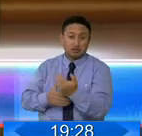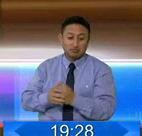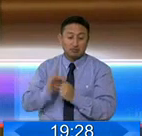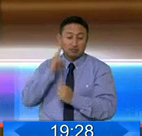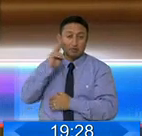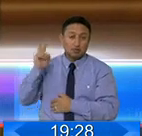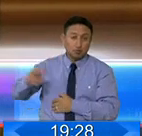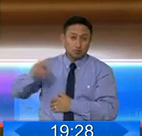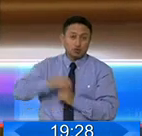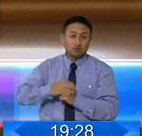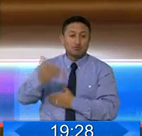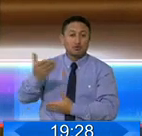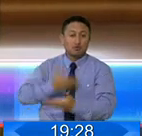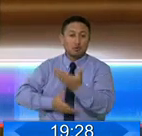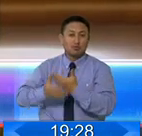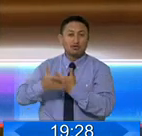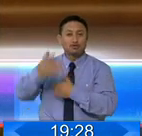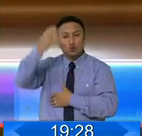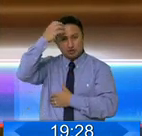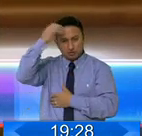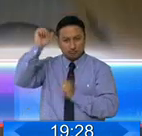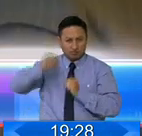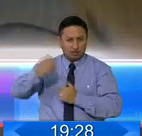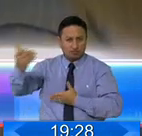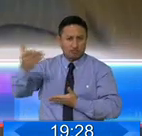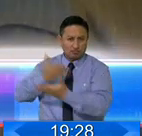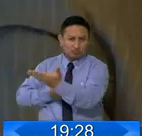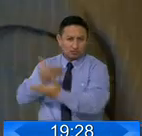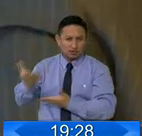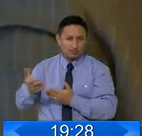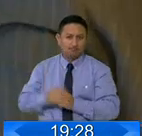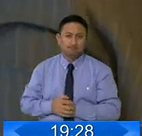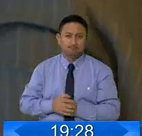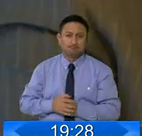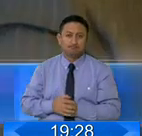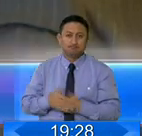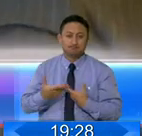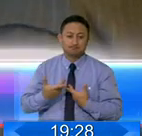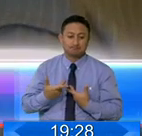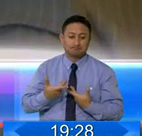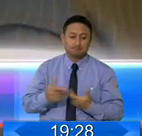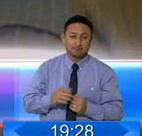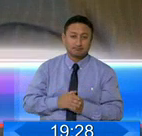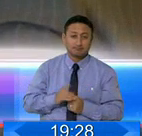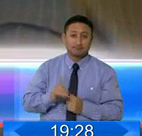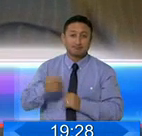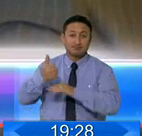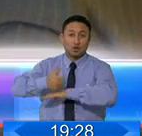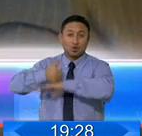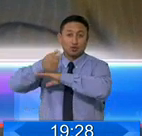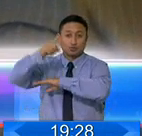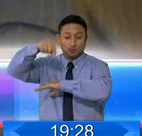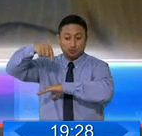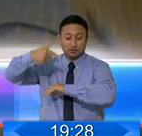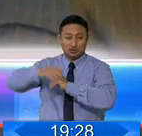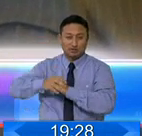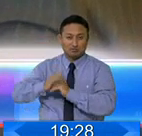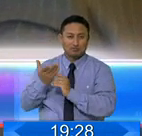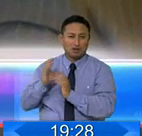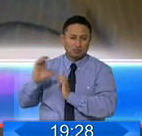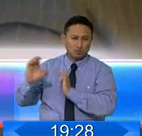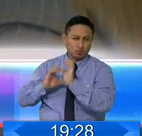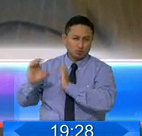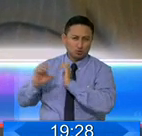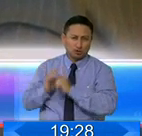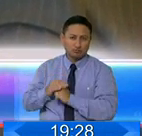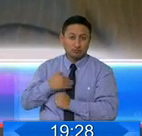el turismo, el comercio y la educación. Hemos conversado tanto con el señor emperador cuanto con el señor primer ministro de